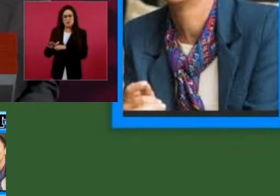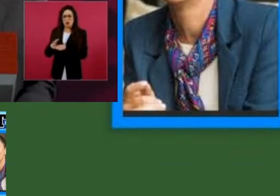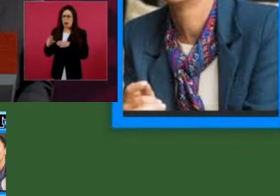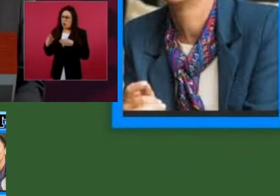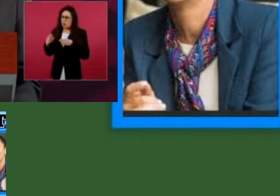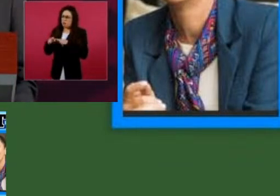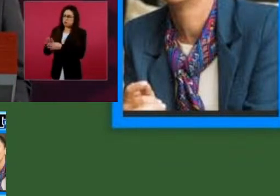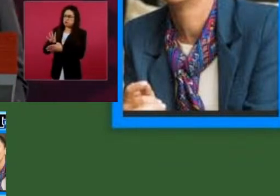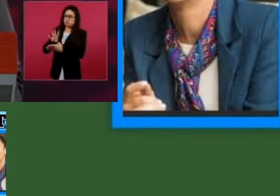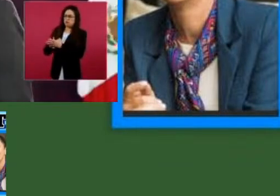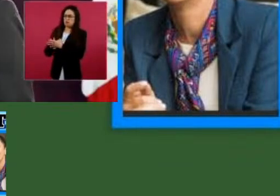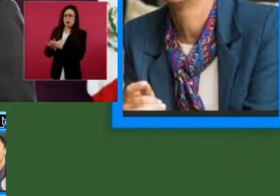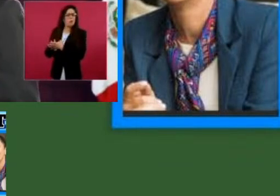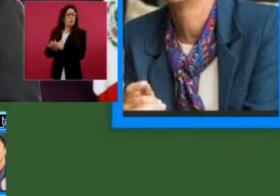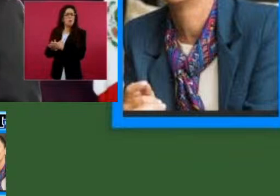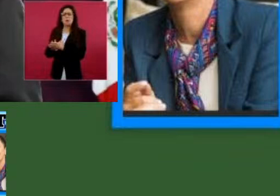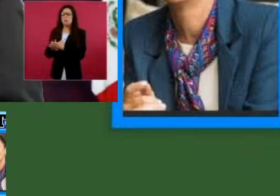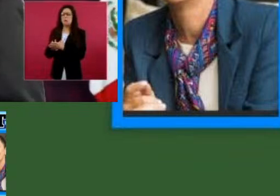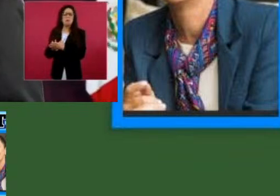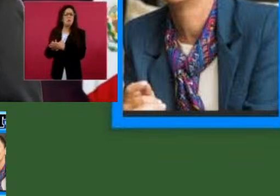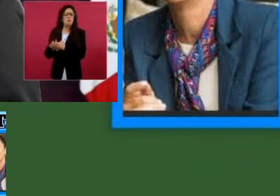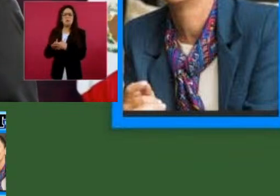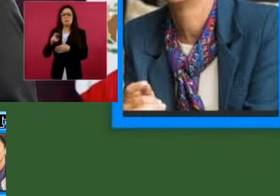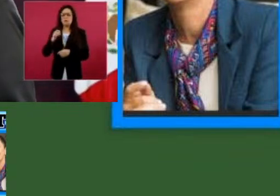es un lugar que dignifica